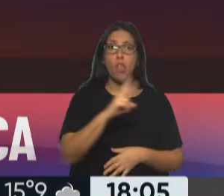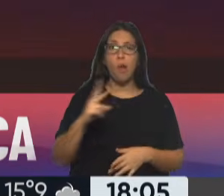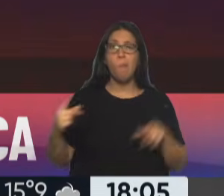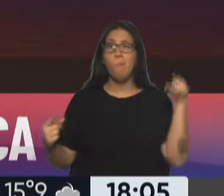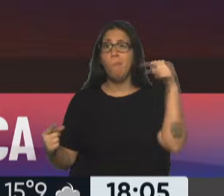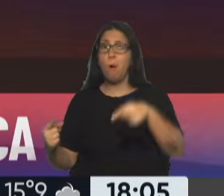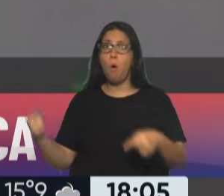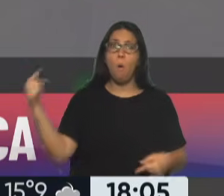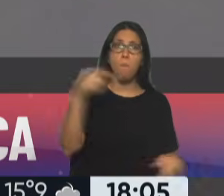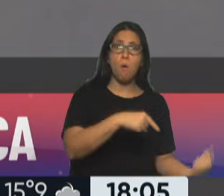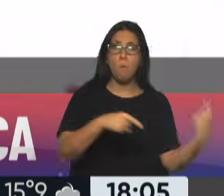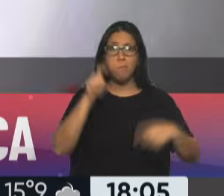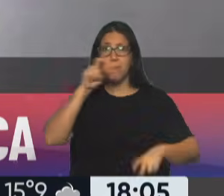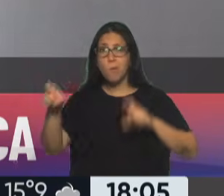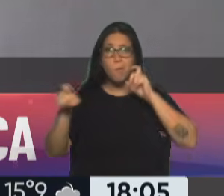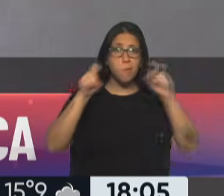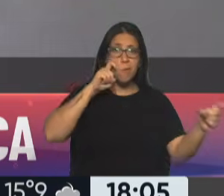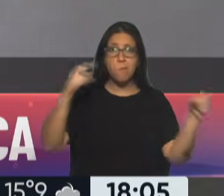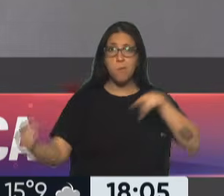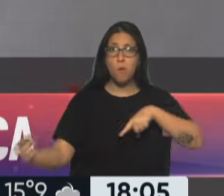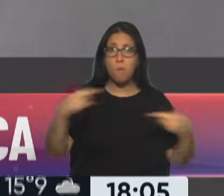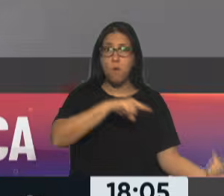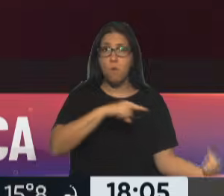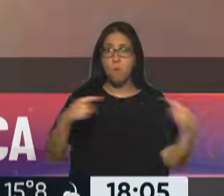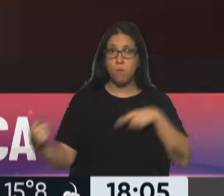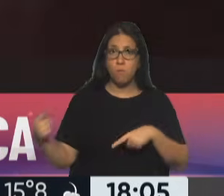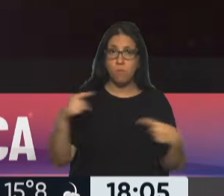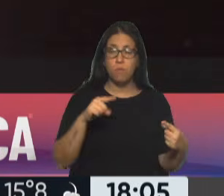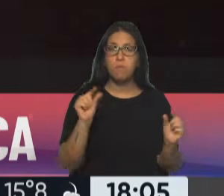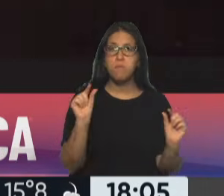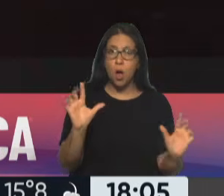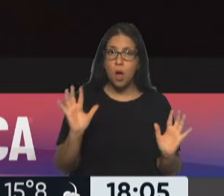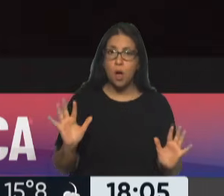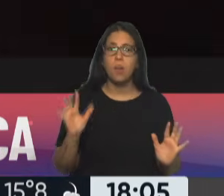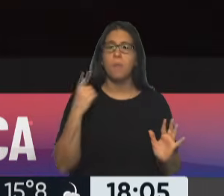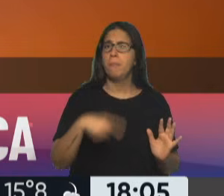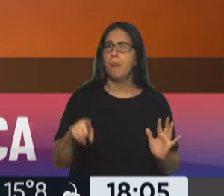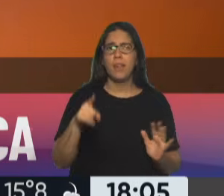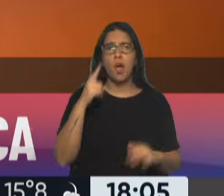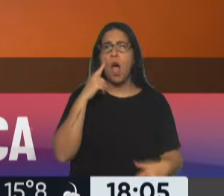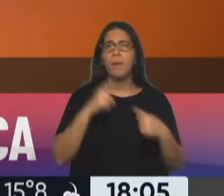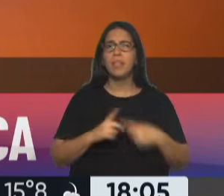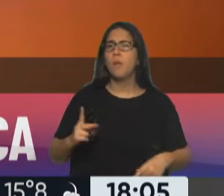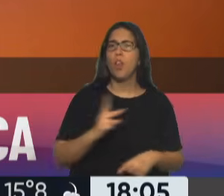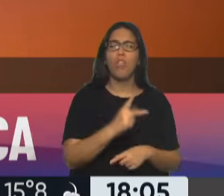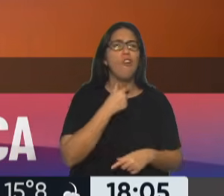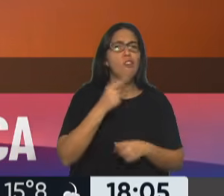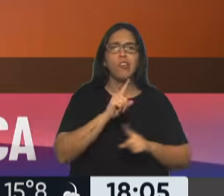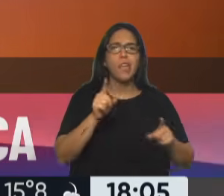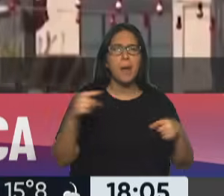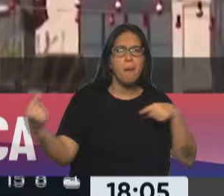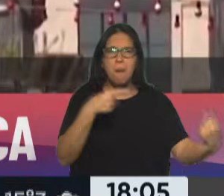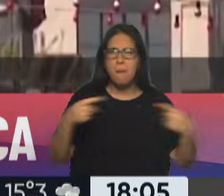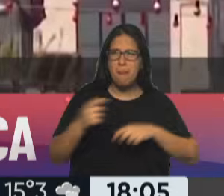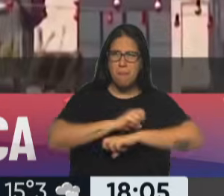varias ocasiones, con ataques mutuos de carácter limitado. Pero predominó la intención de ambos de evitar una escalada sin